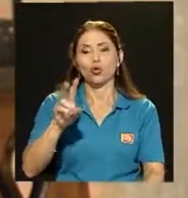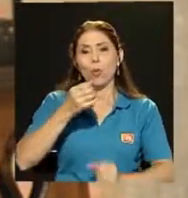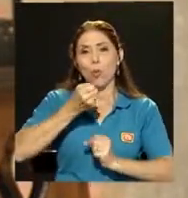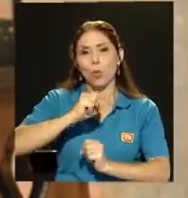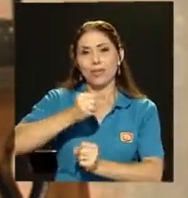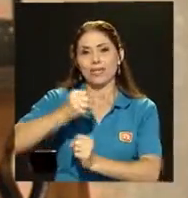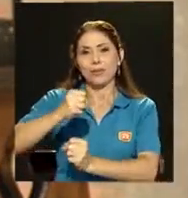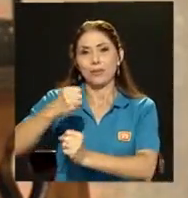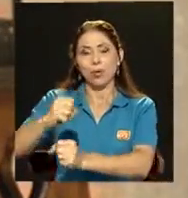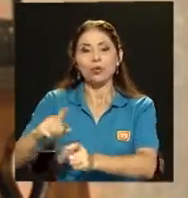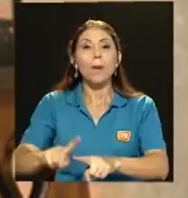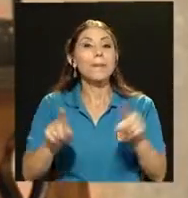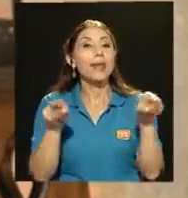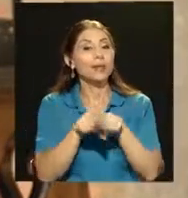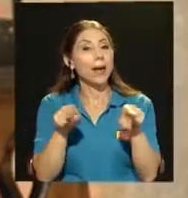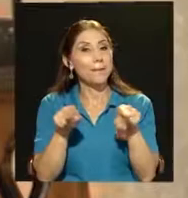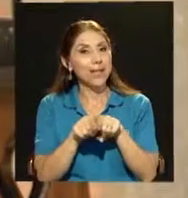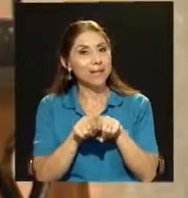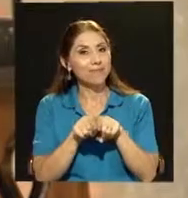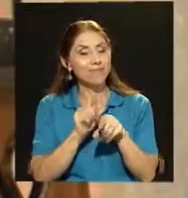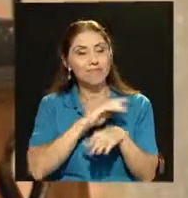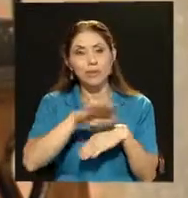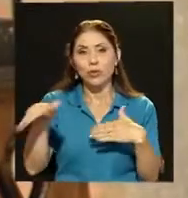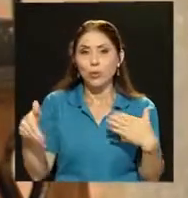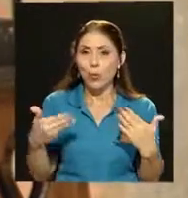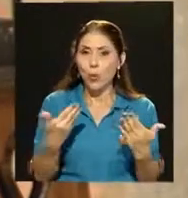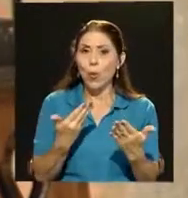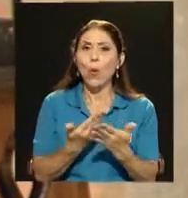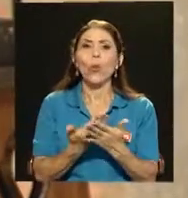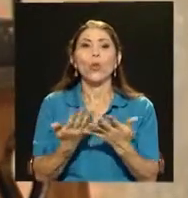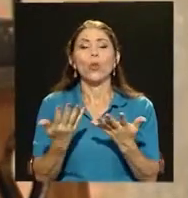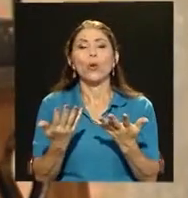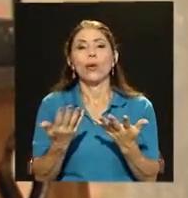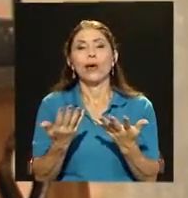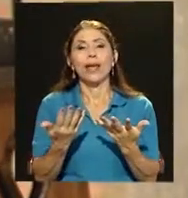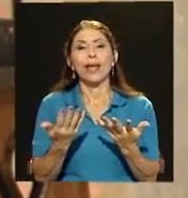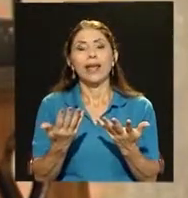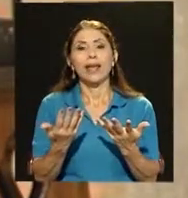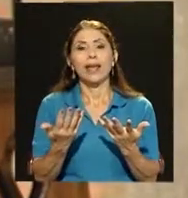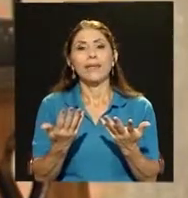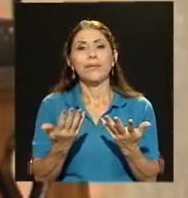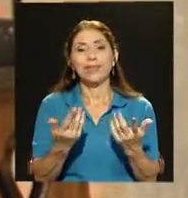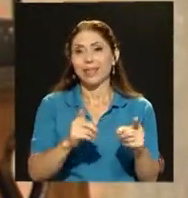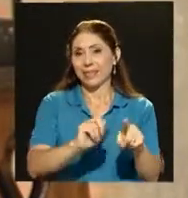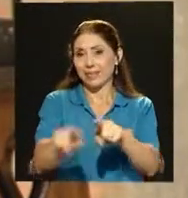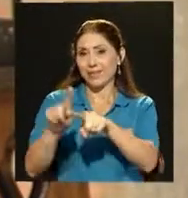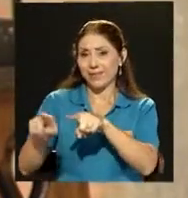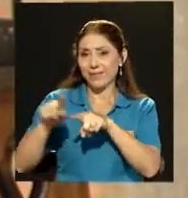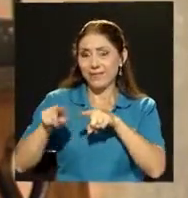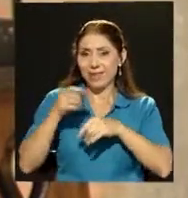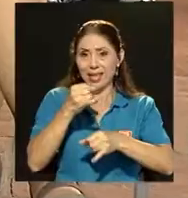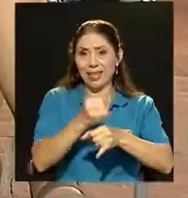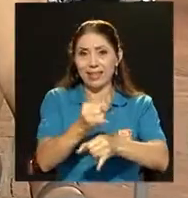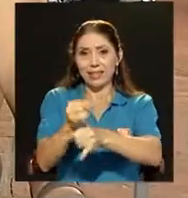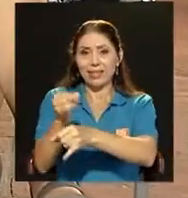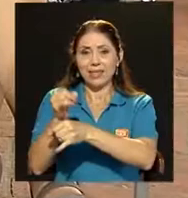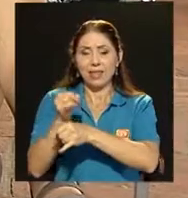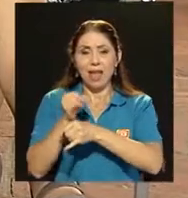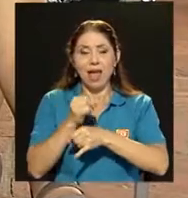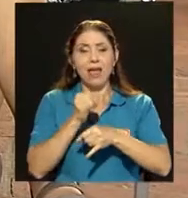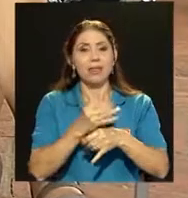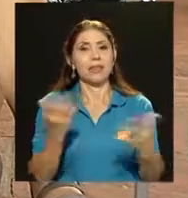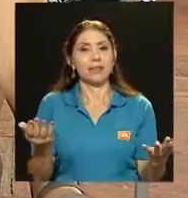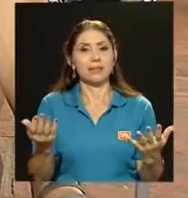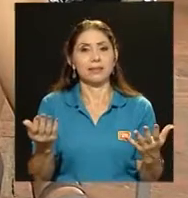municipios, pero también todo el resto de las entidades. Vale la pena decir que